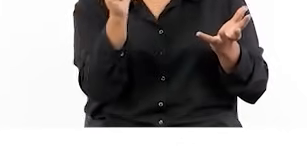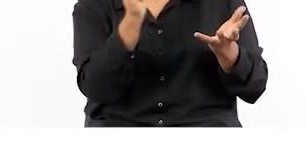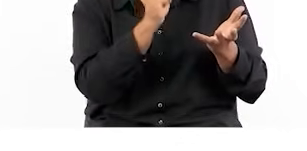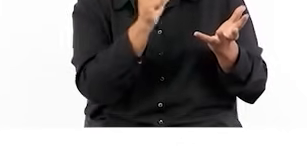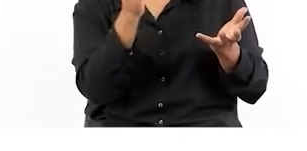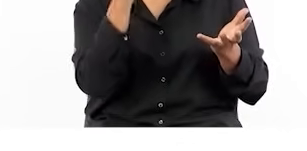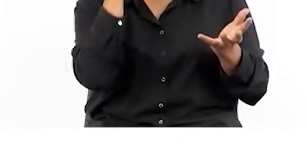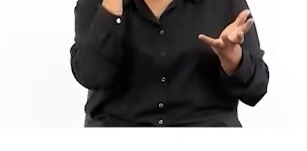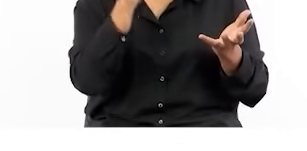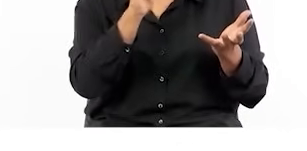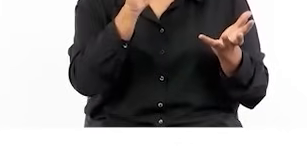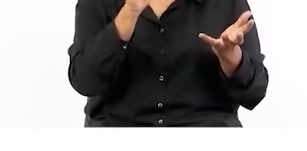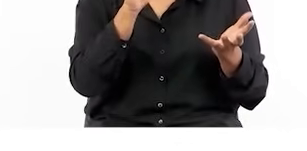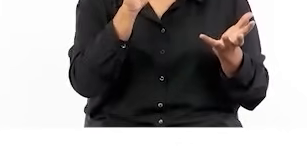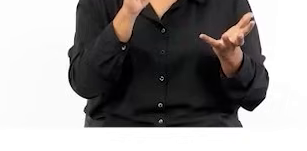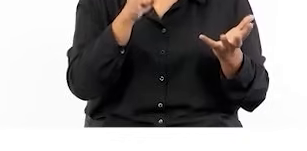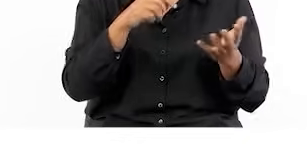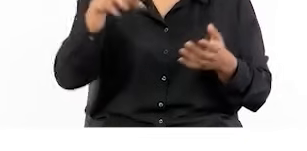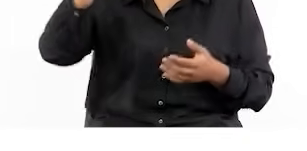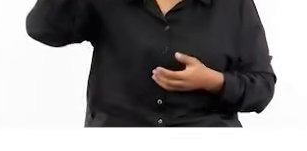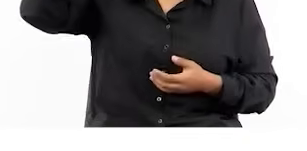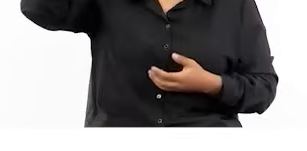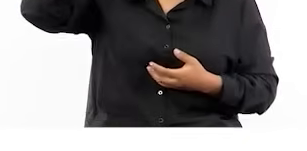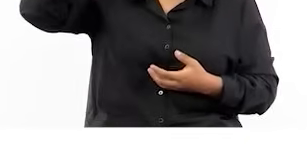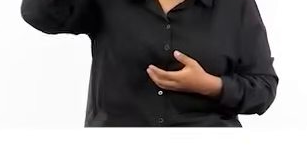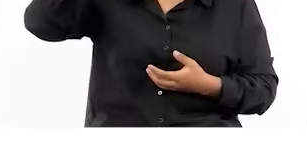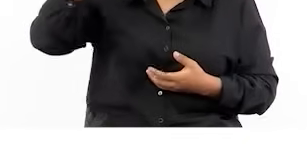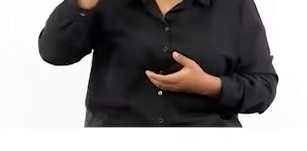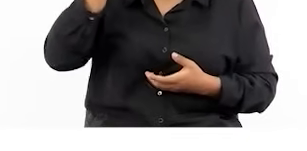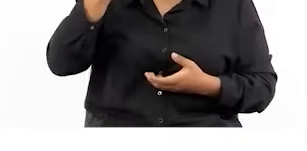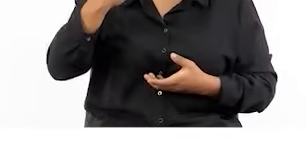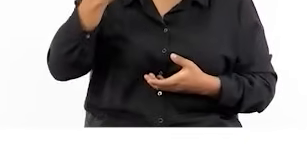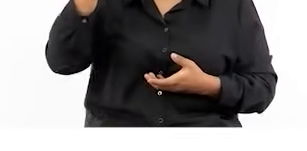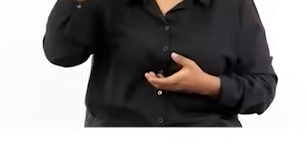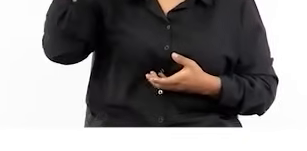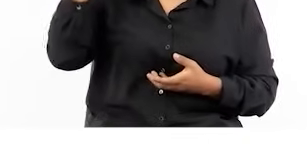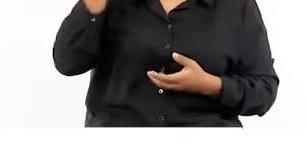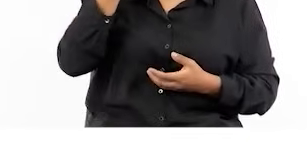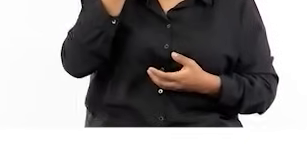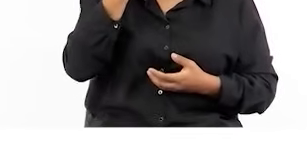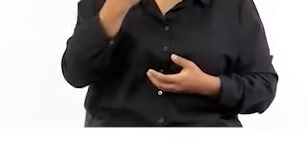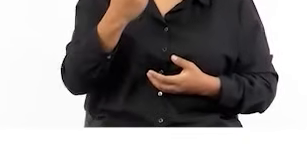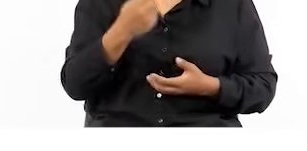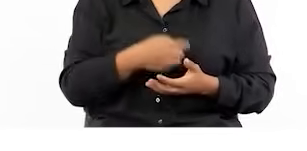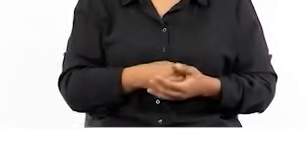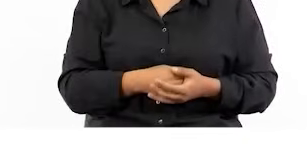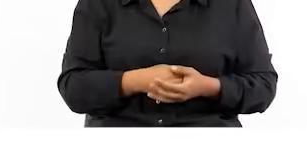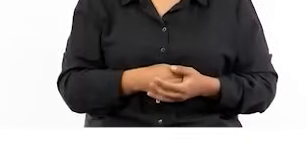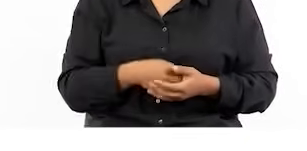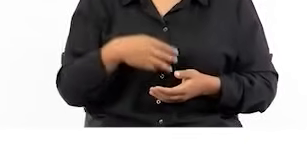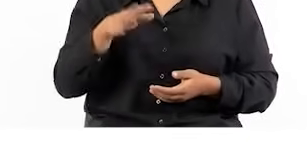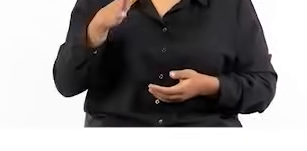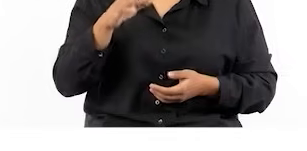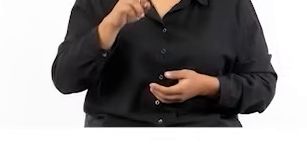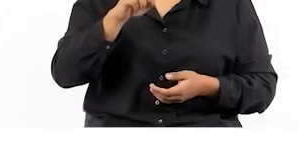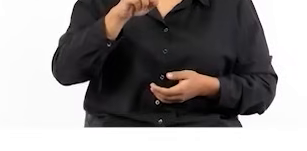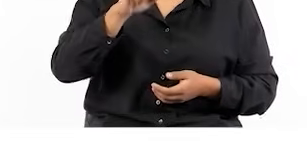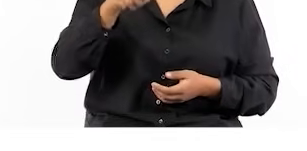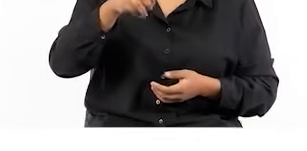roja, que se observa aquí en esta imagen. Es una tormenta que, cuando fue